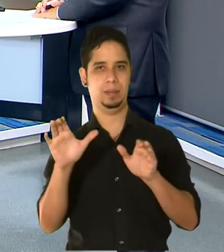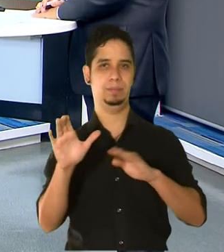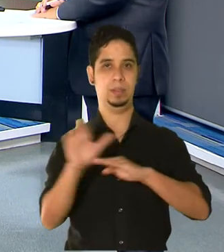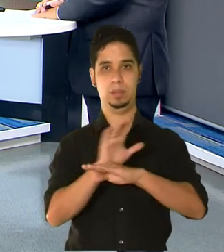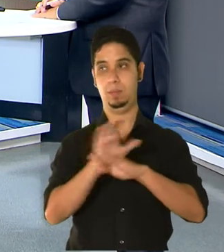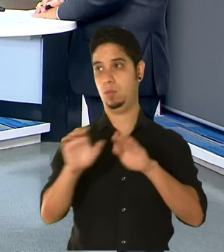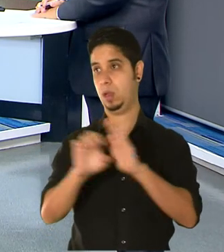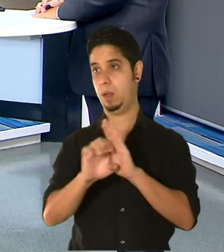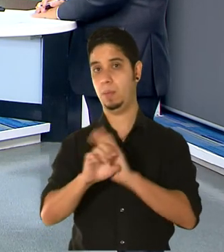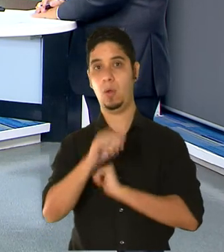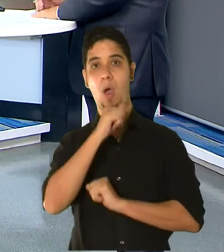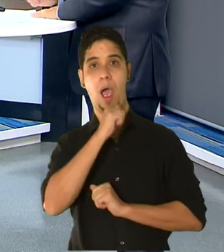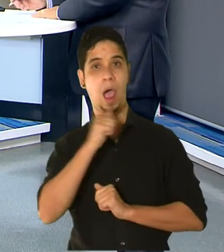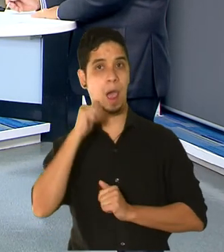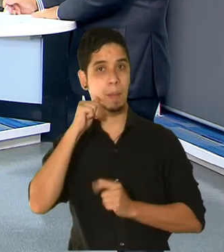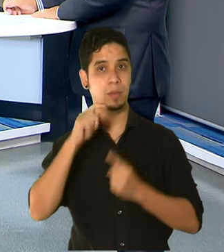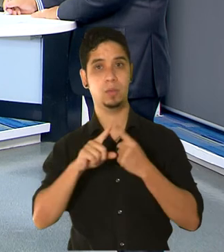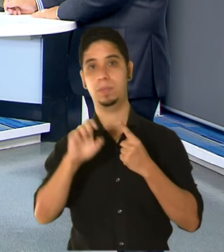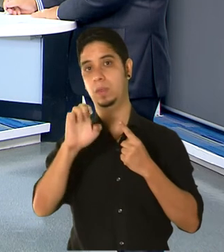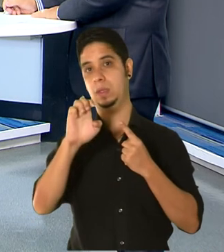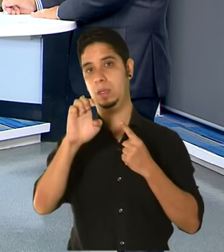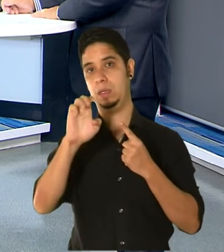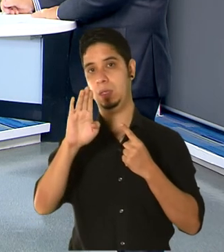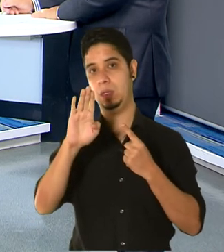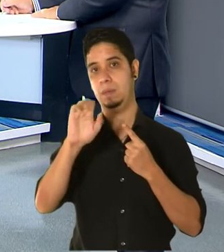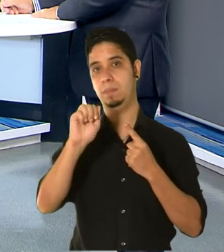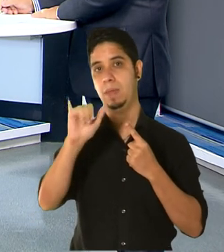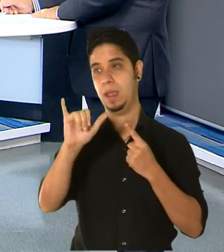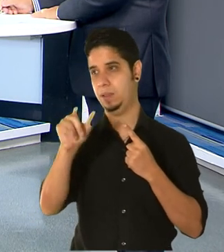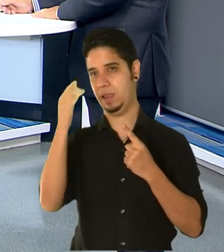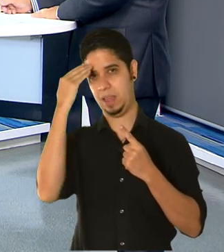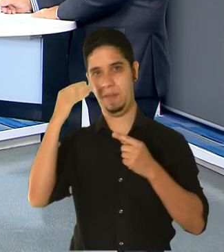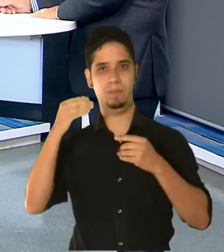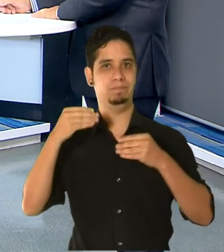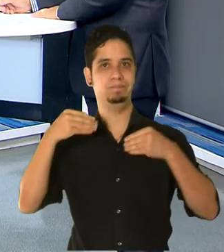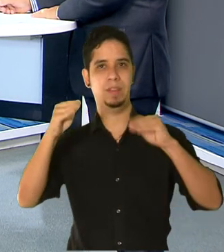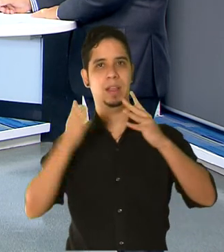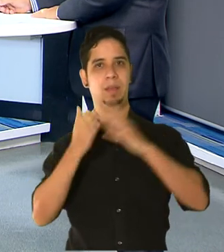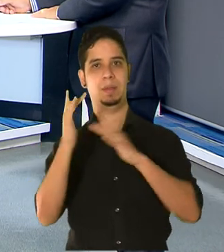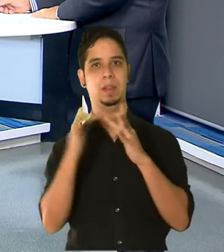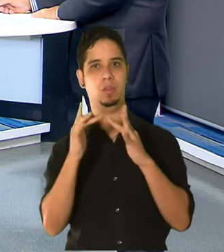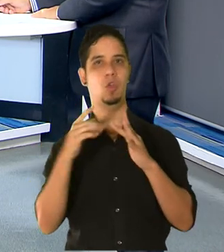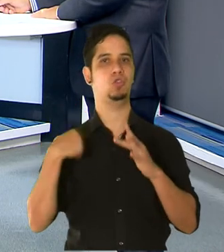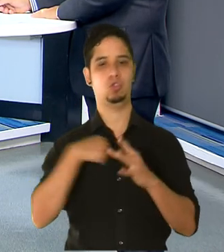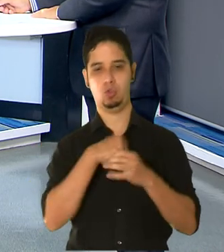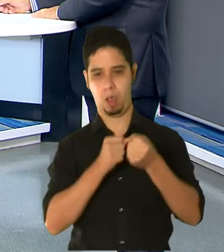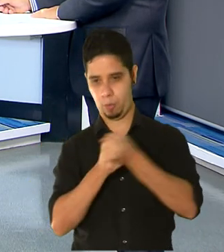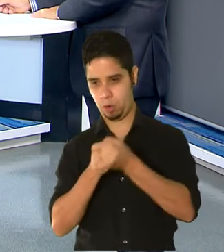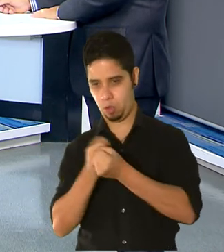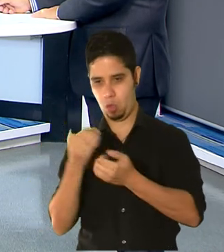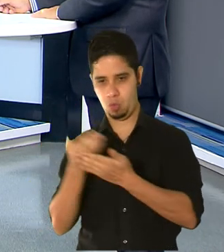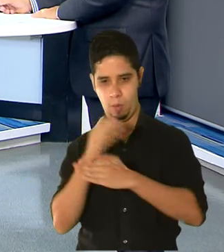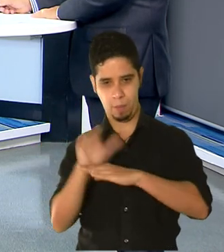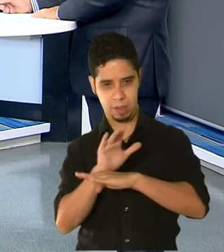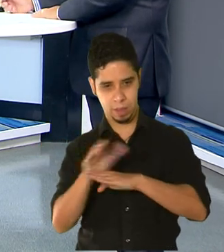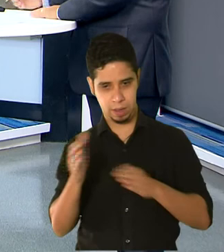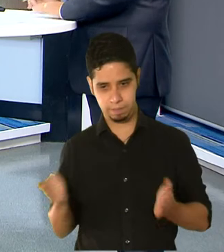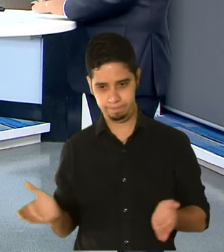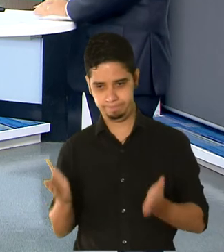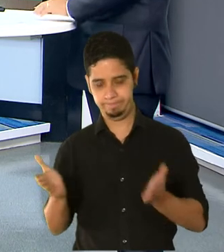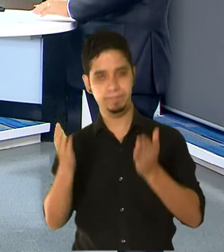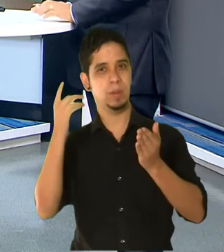ebay etcétera y todo este tipo de herramientas hemos estado apoyando la hemos estado orientando a la gente para que así pueda de